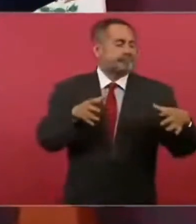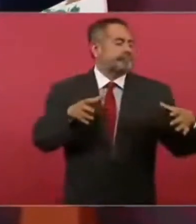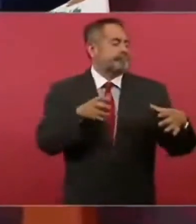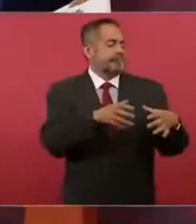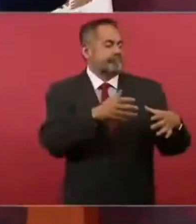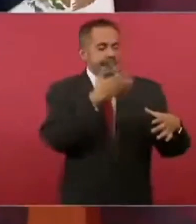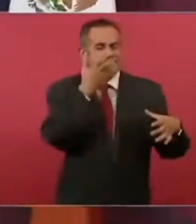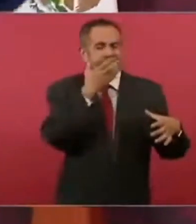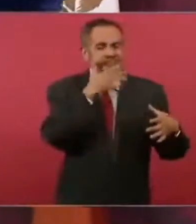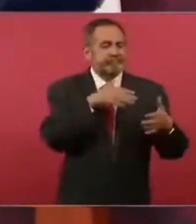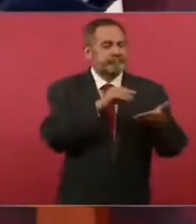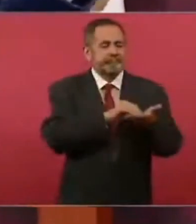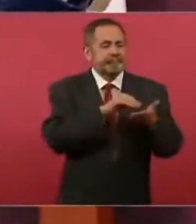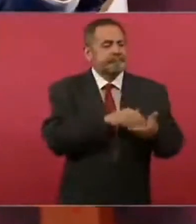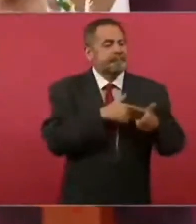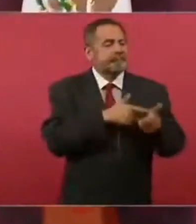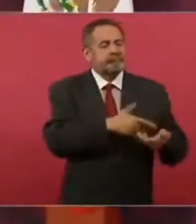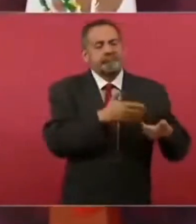conservador